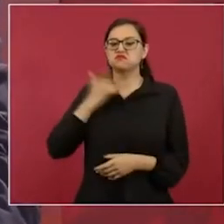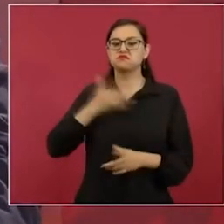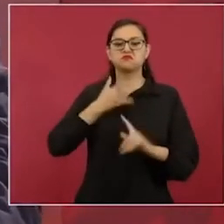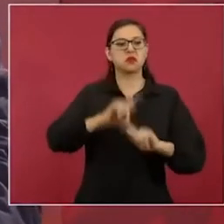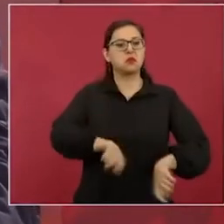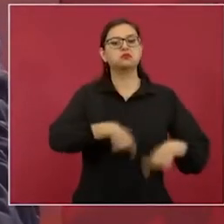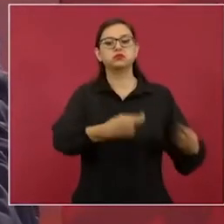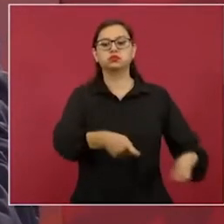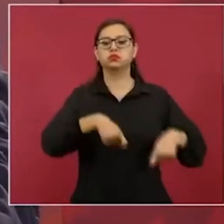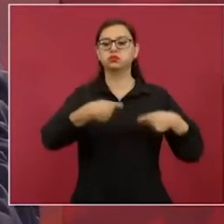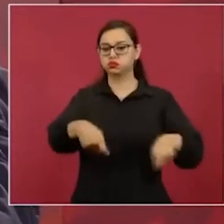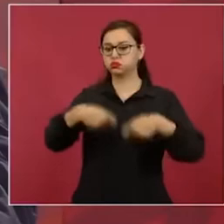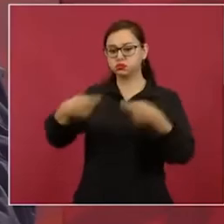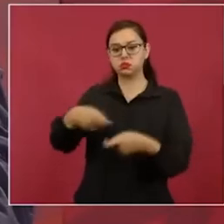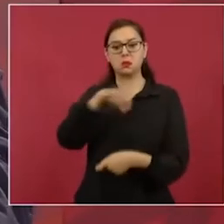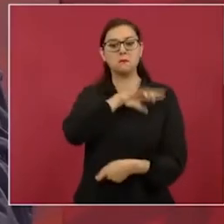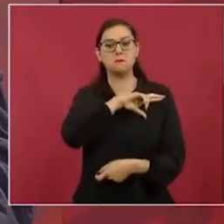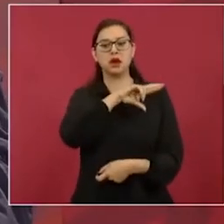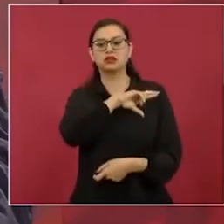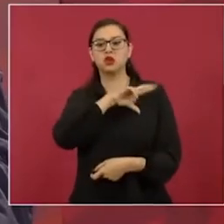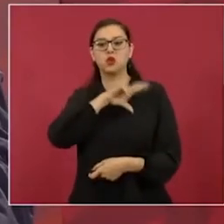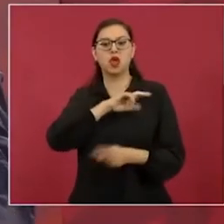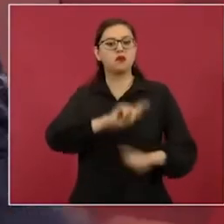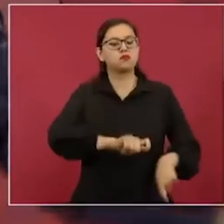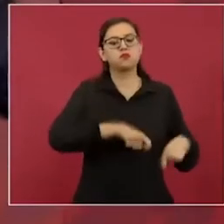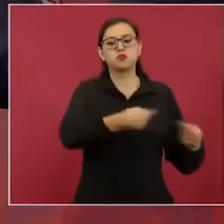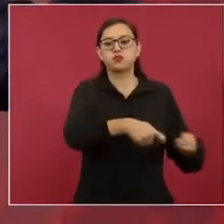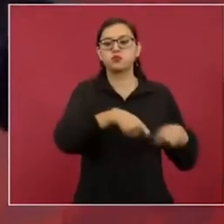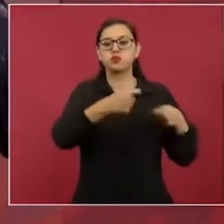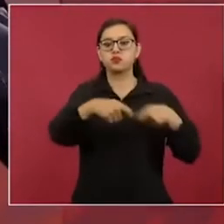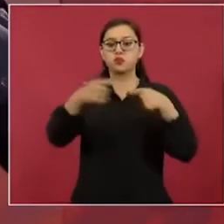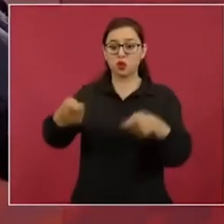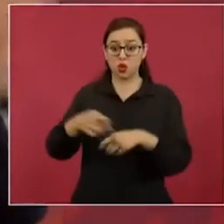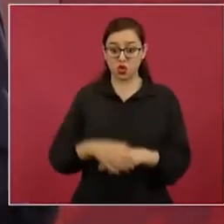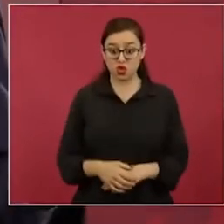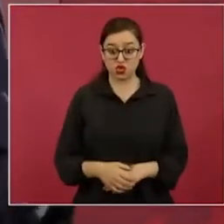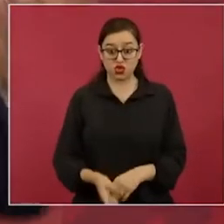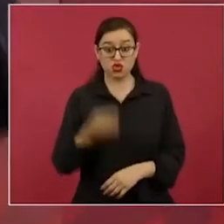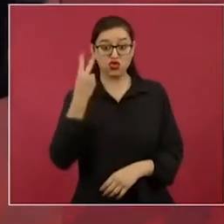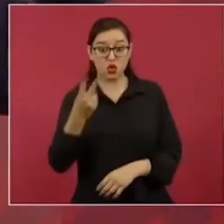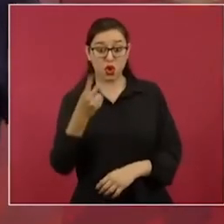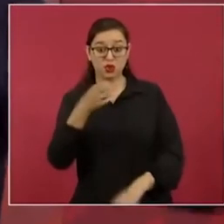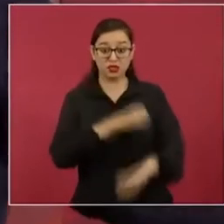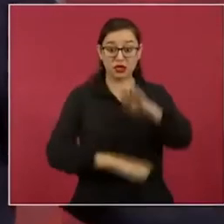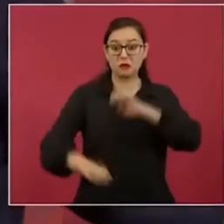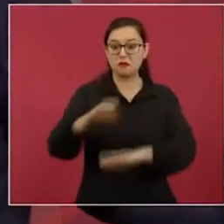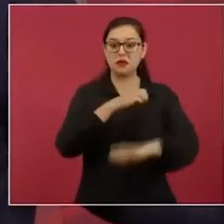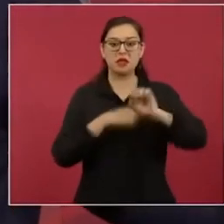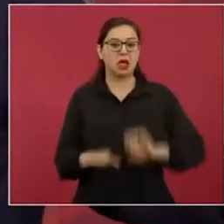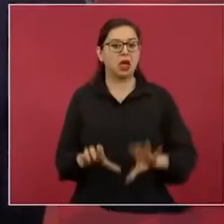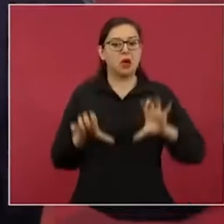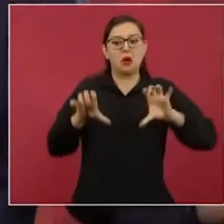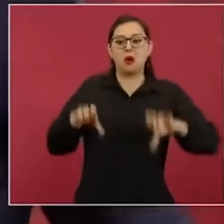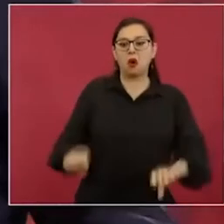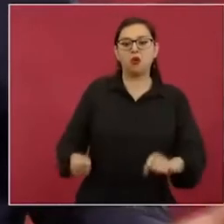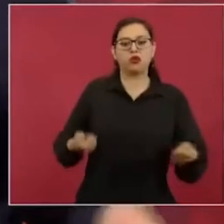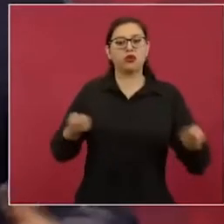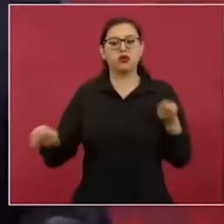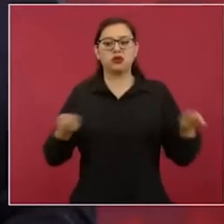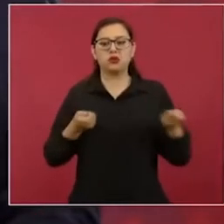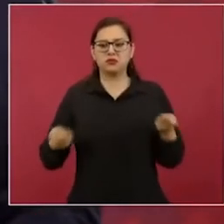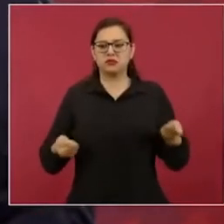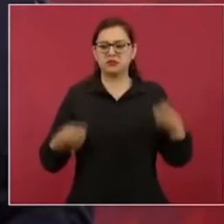vinculadas con intereses de México, se quedan con todo, y ahora nada más hay trenes de